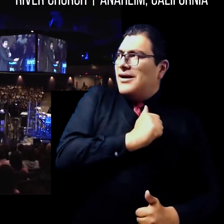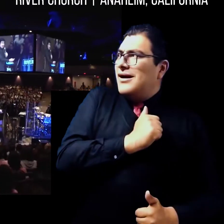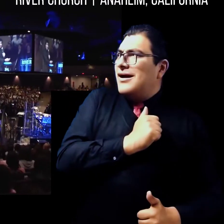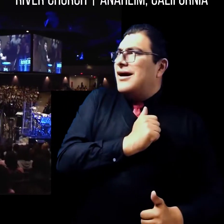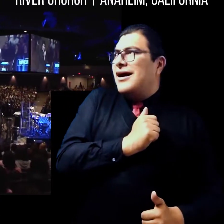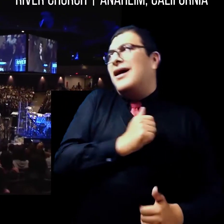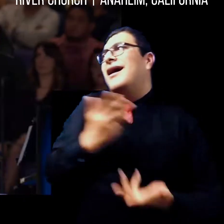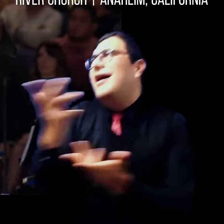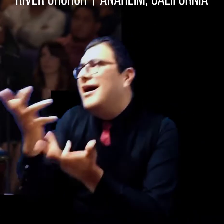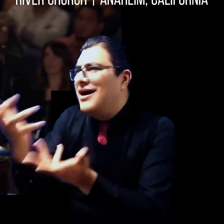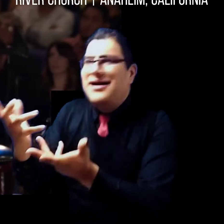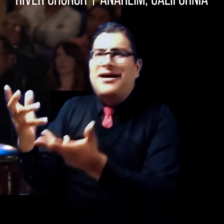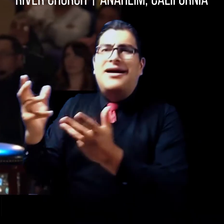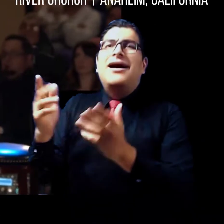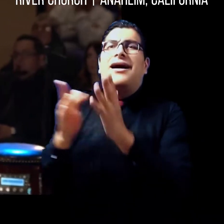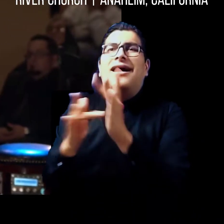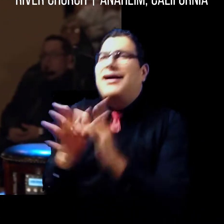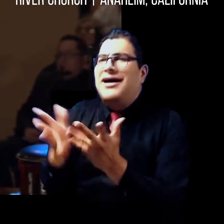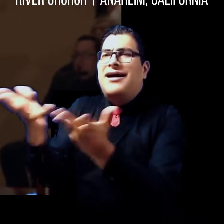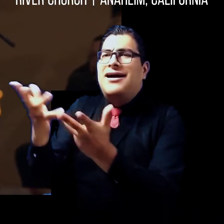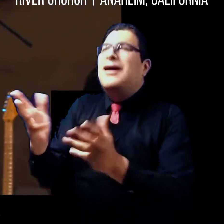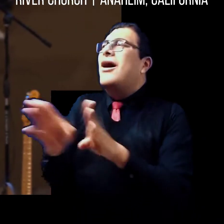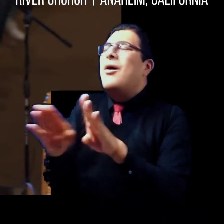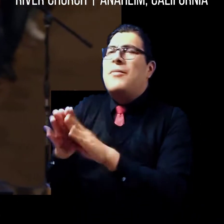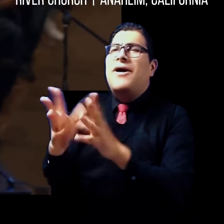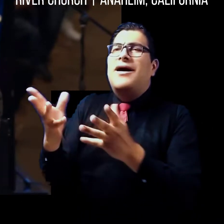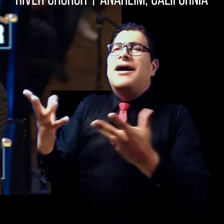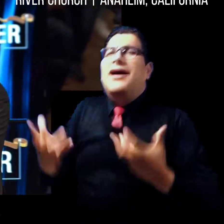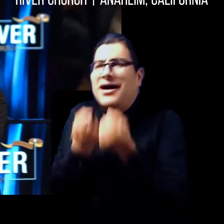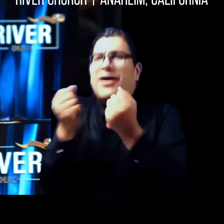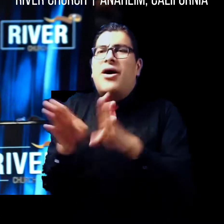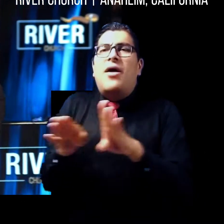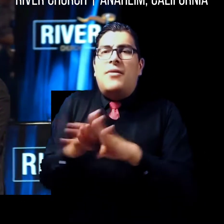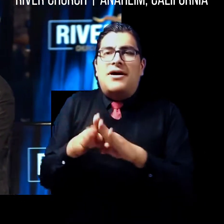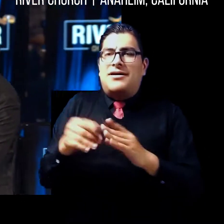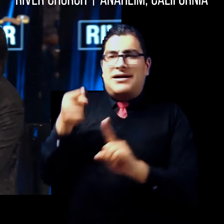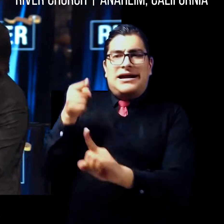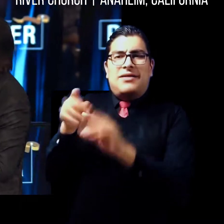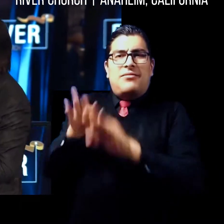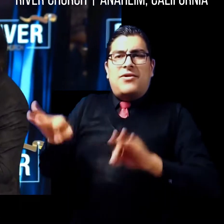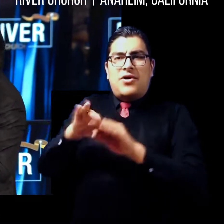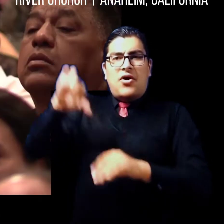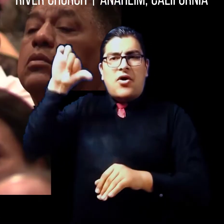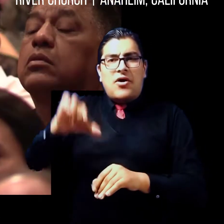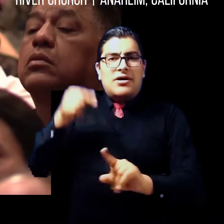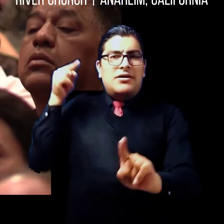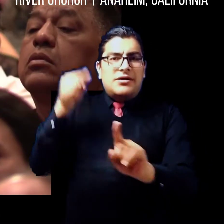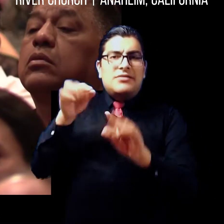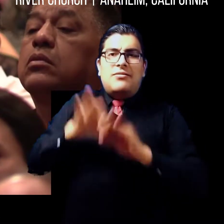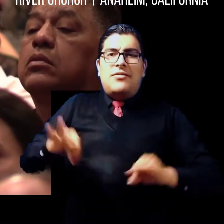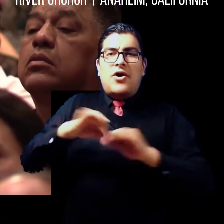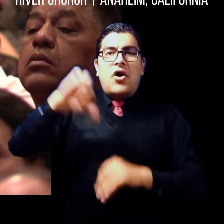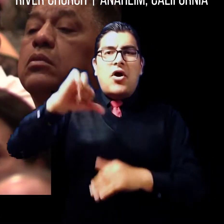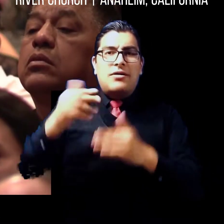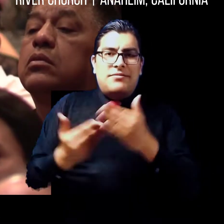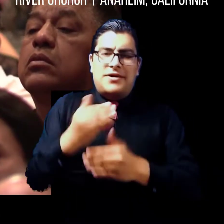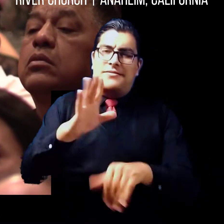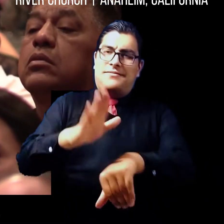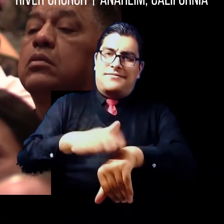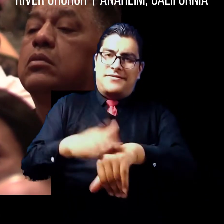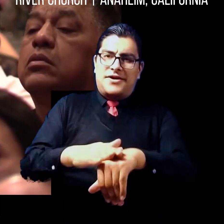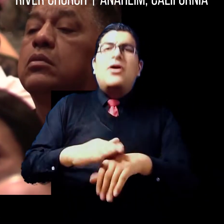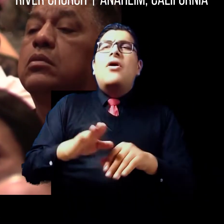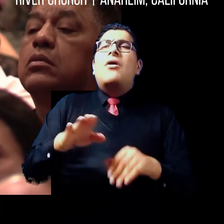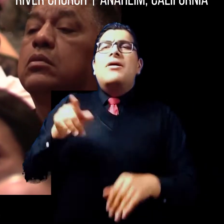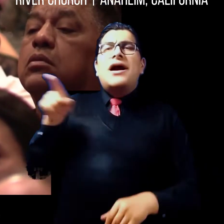perfume? Esa es la pregunta, ese es el quid de la cuestión y el punto de inflexión esta mañana. Vamos a convenir algo. ¿Por qué